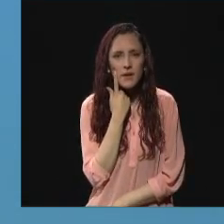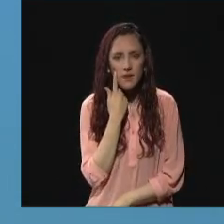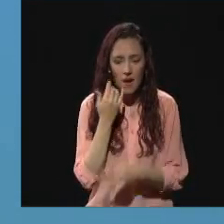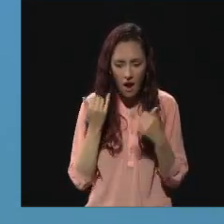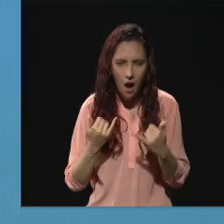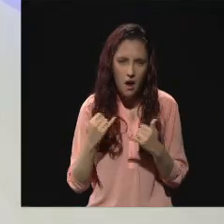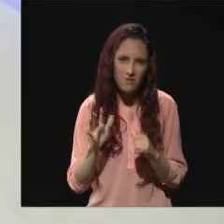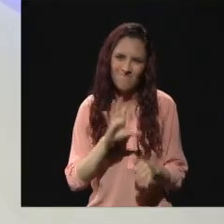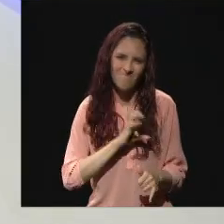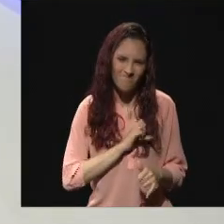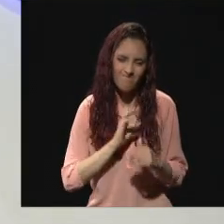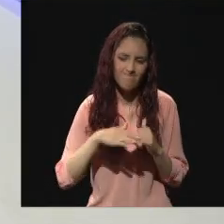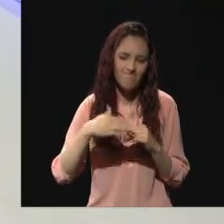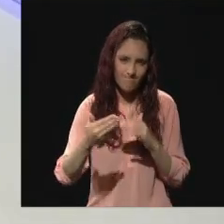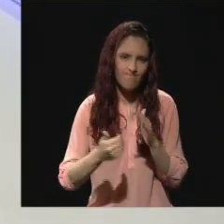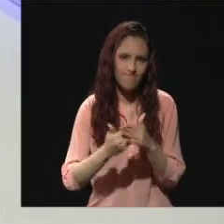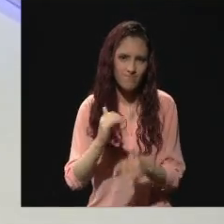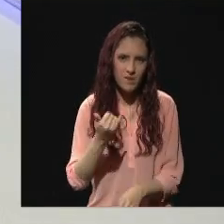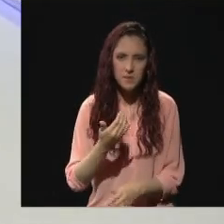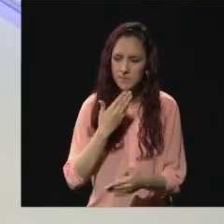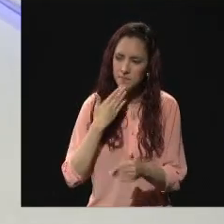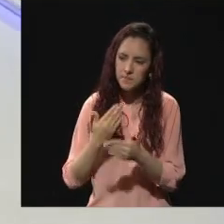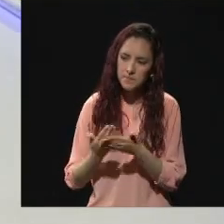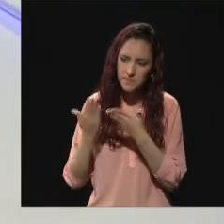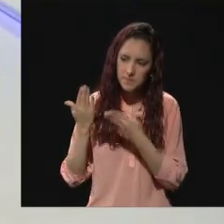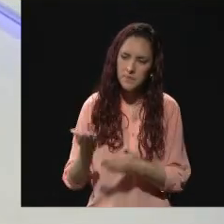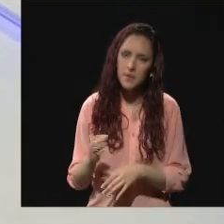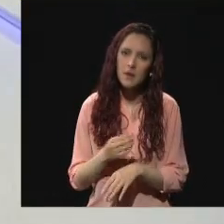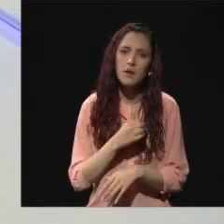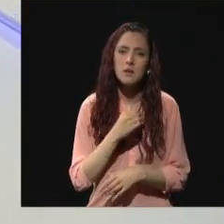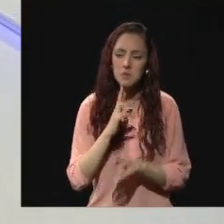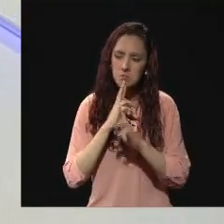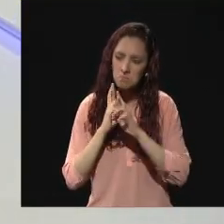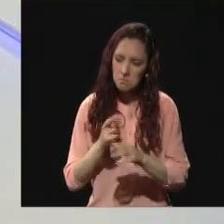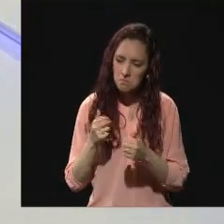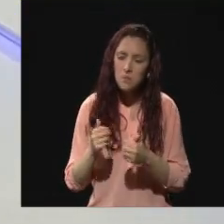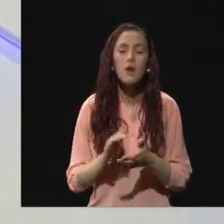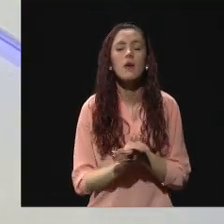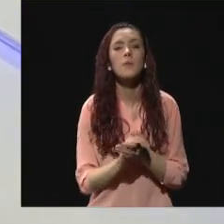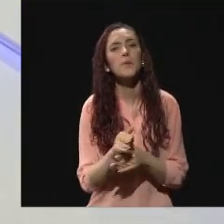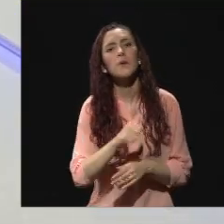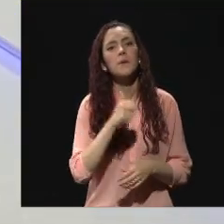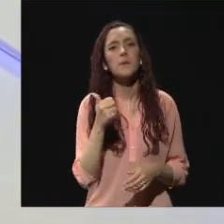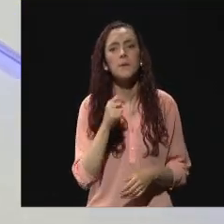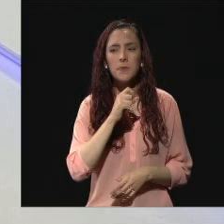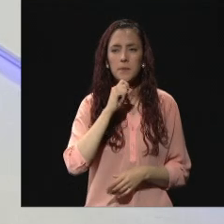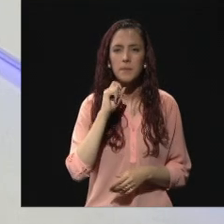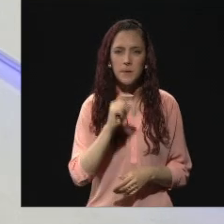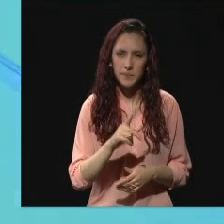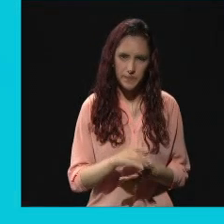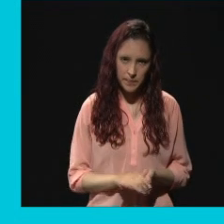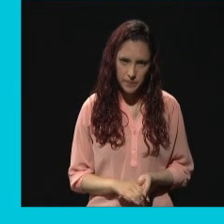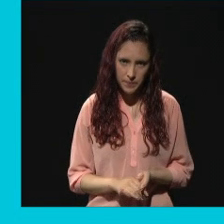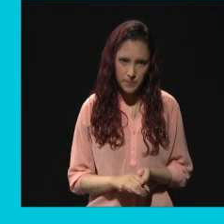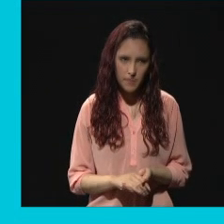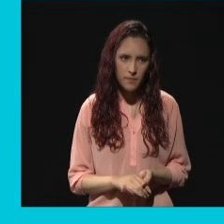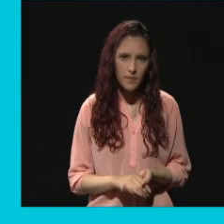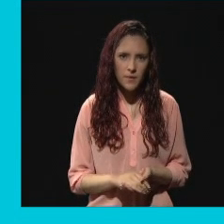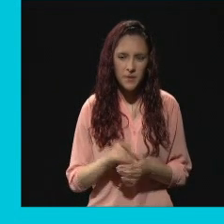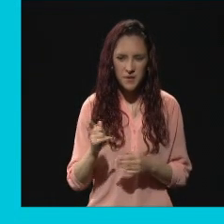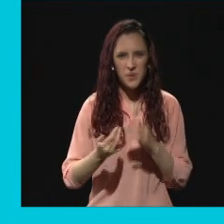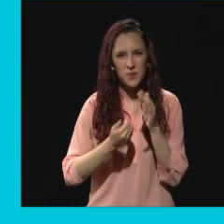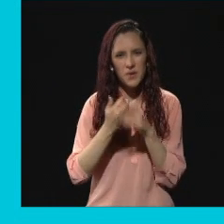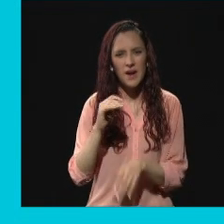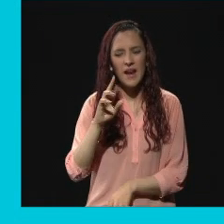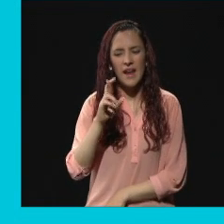vigente muy bien doctor muchas gracias por esta respuesta la otra pregunta dice el nuevo lp